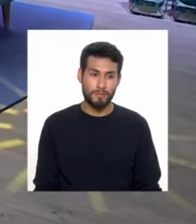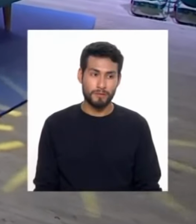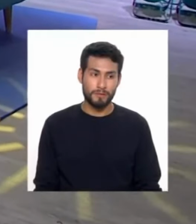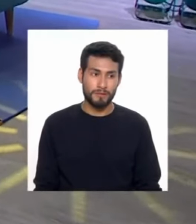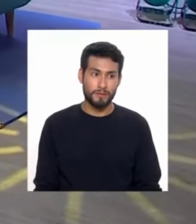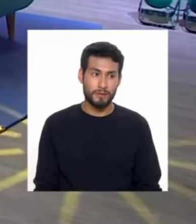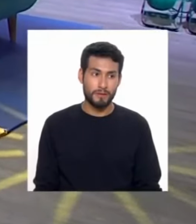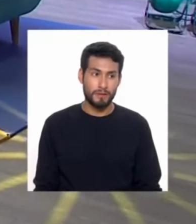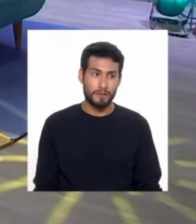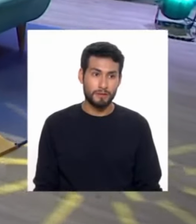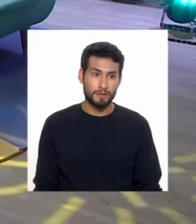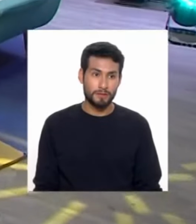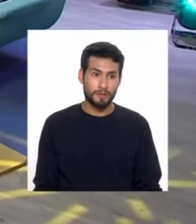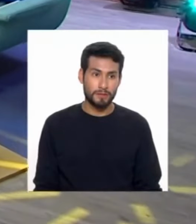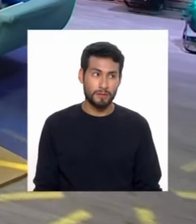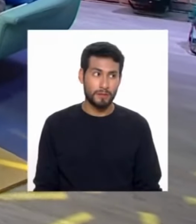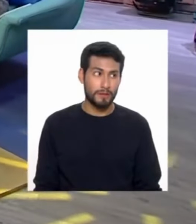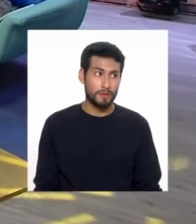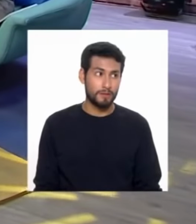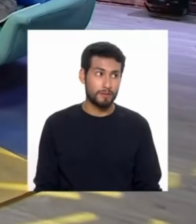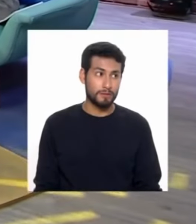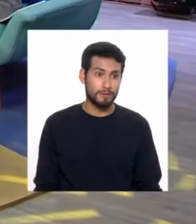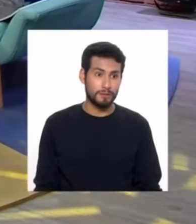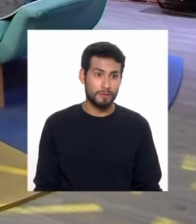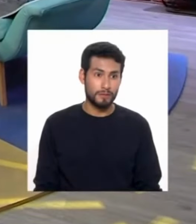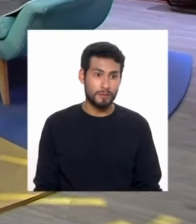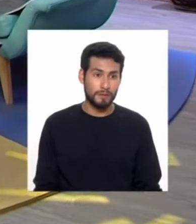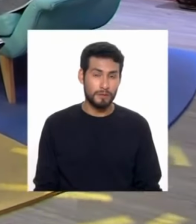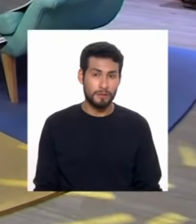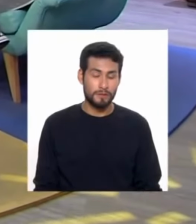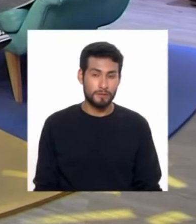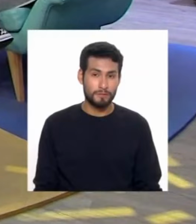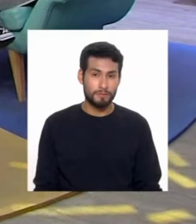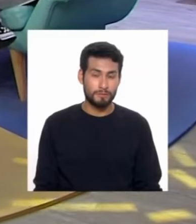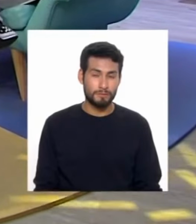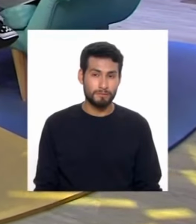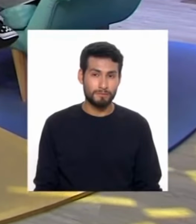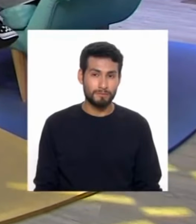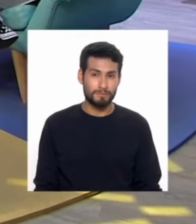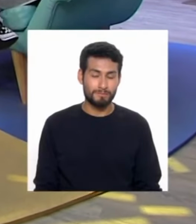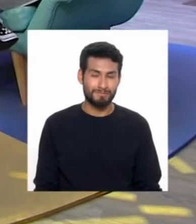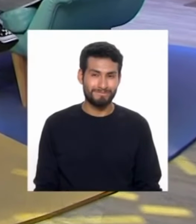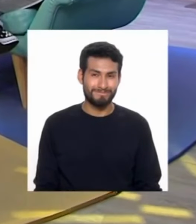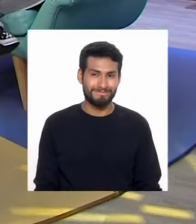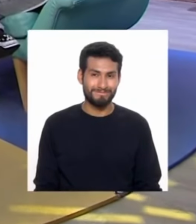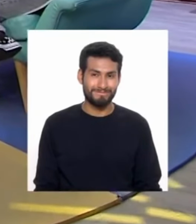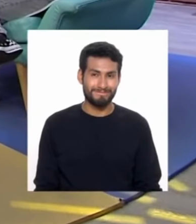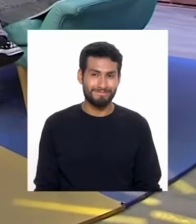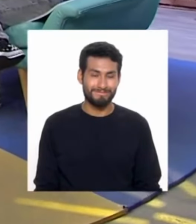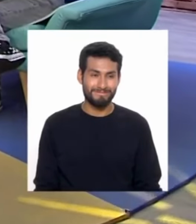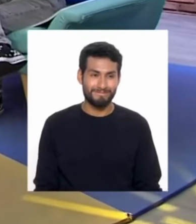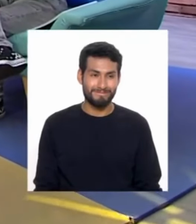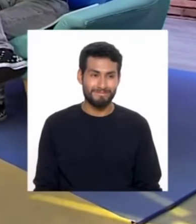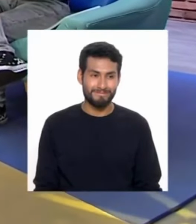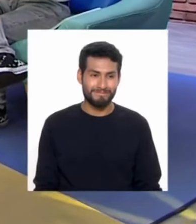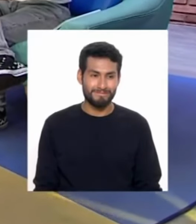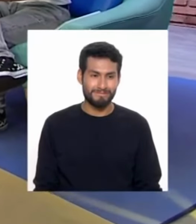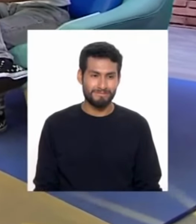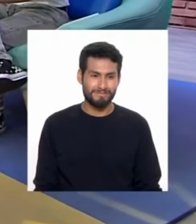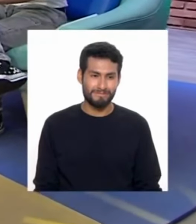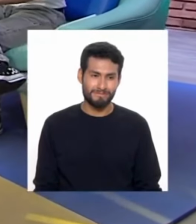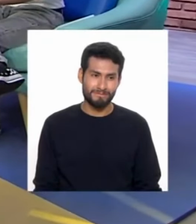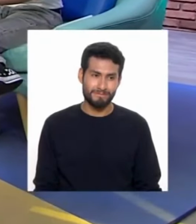en esta fecha donde todos recordamos lo que pasó en el año 2007, ¿no? Y que es la fecha que ustedes han tomado para este